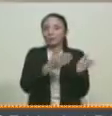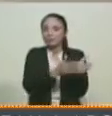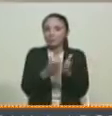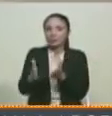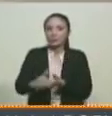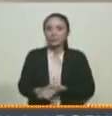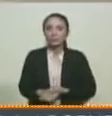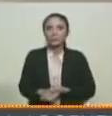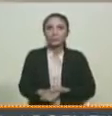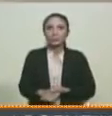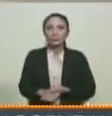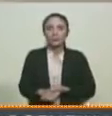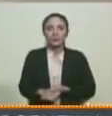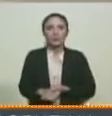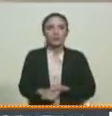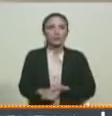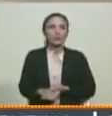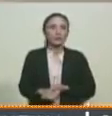nombre de UPA,